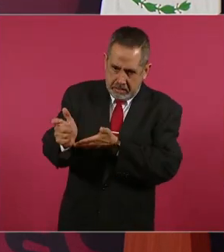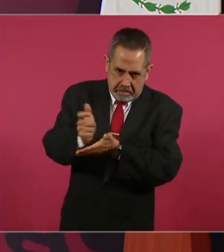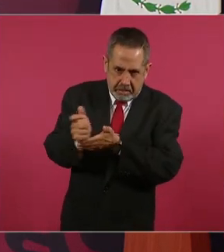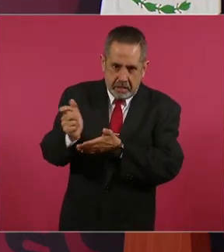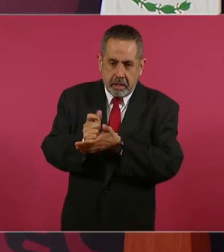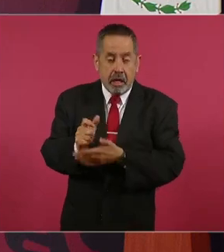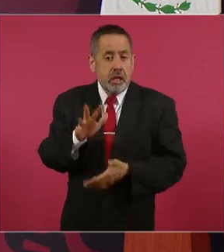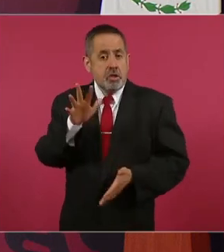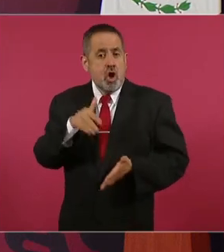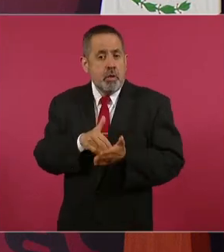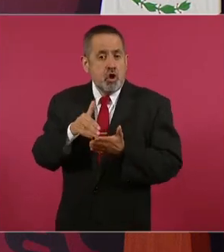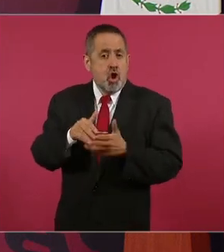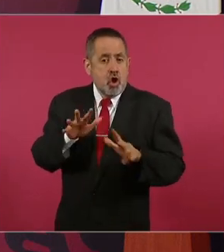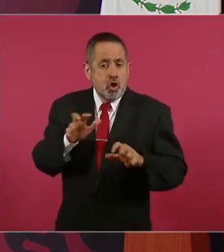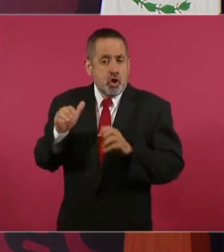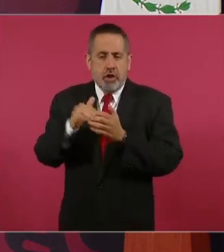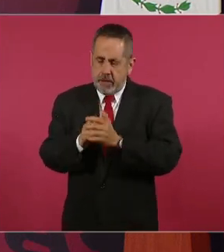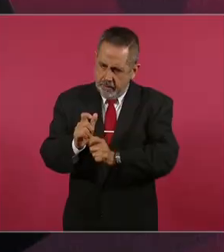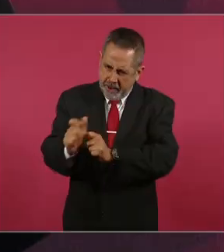5,800,000. Esto,